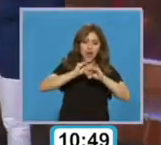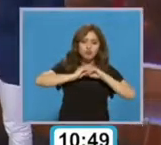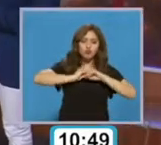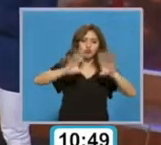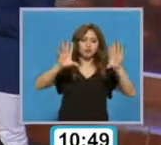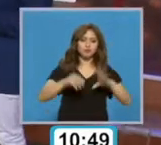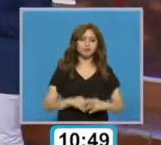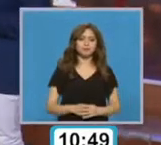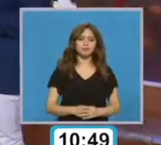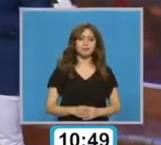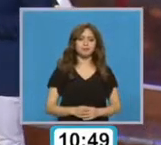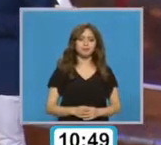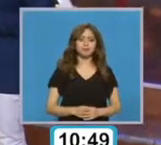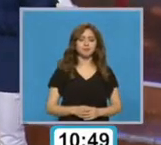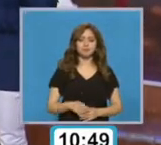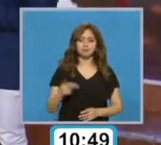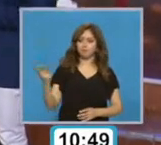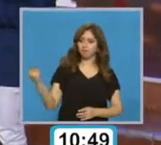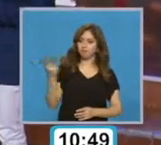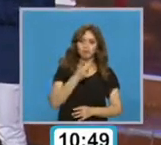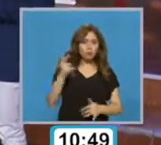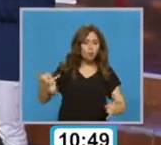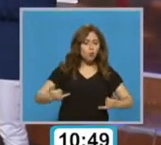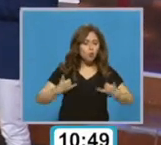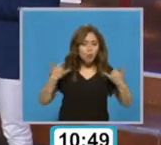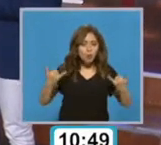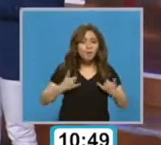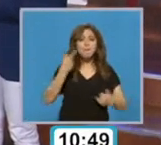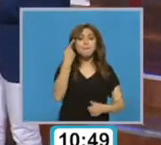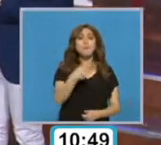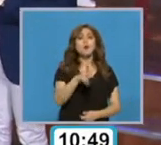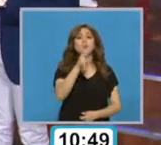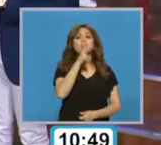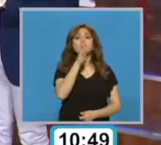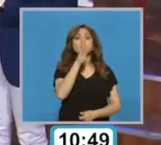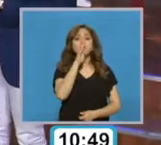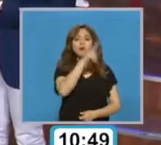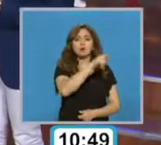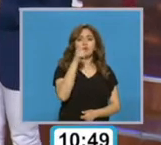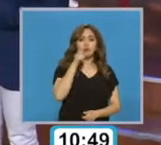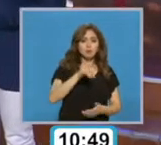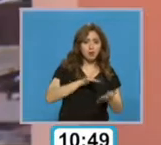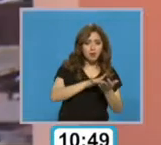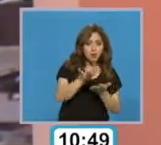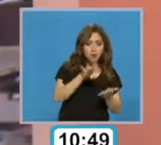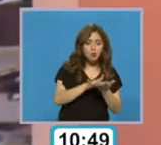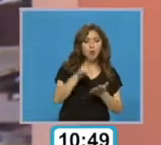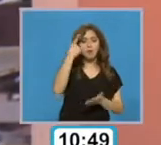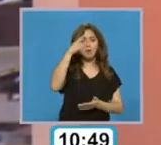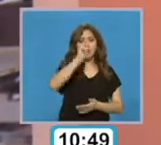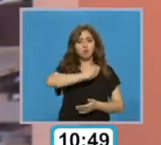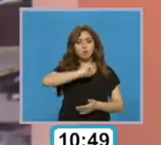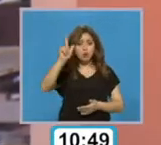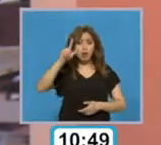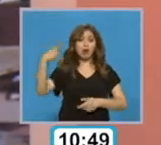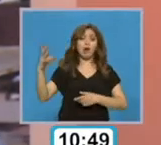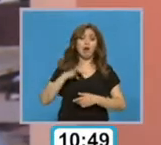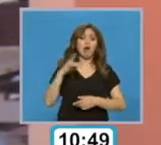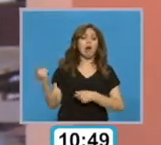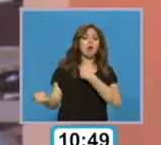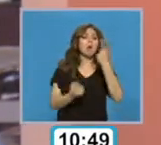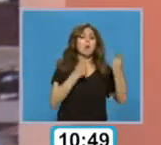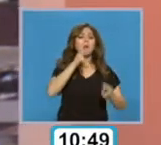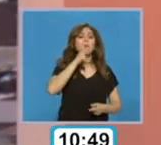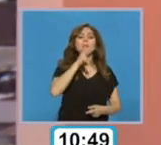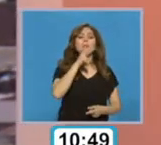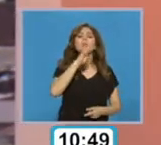Obviamente son muy jóvenes, son muy chavos, pero sus papás los apoyan en esto de la artisteada, porque digo, hay muchos papás que piensan que el